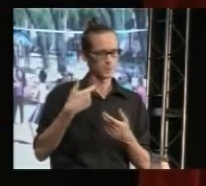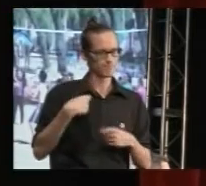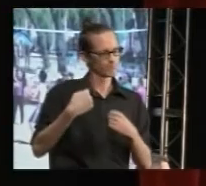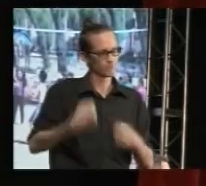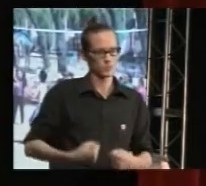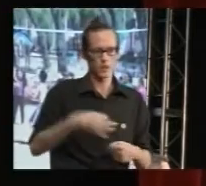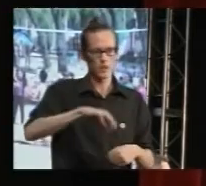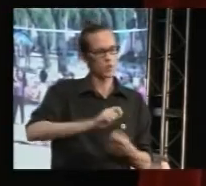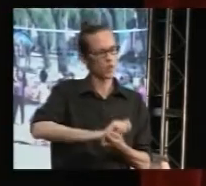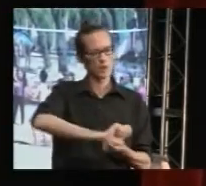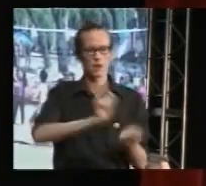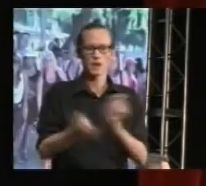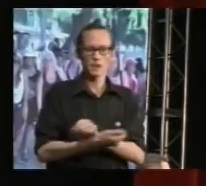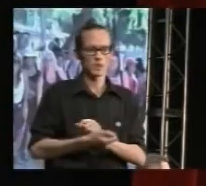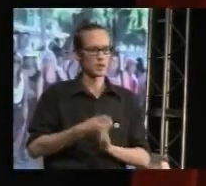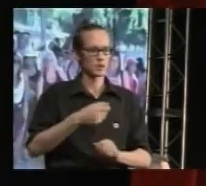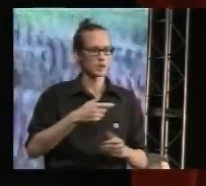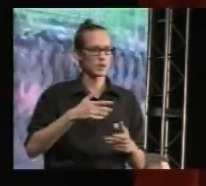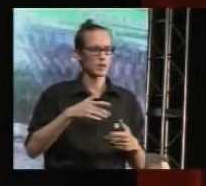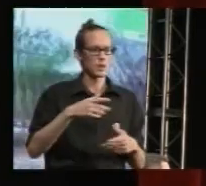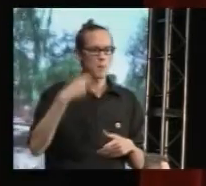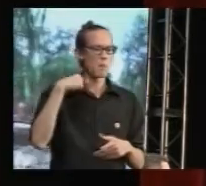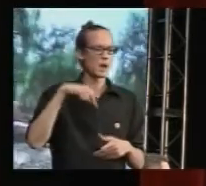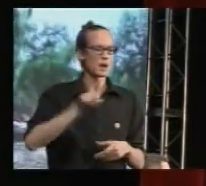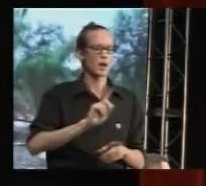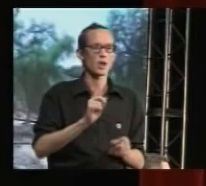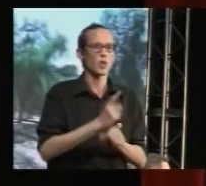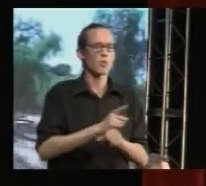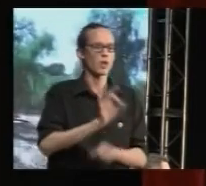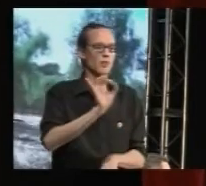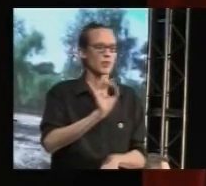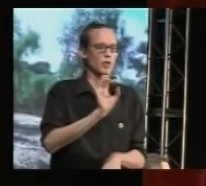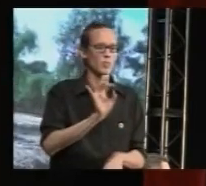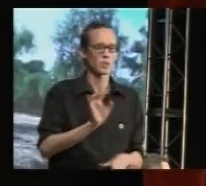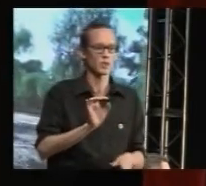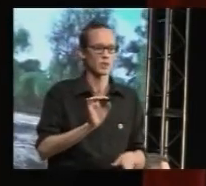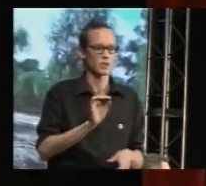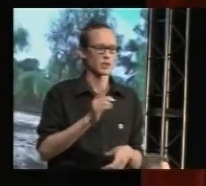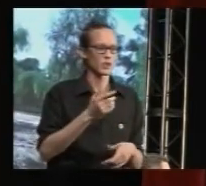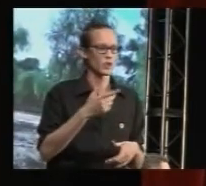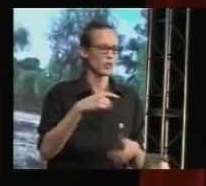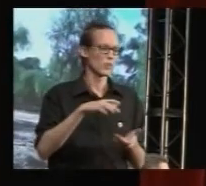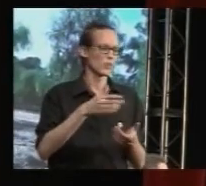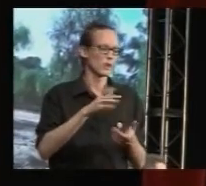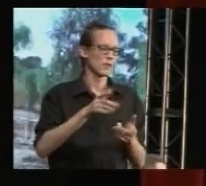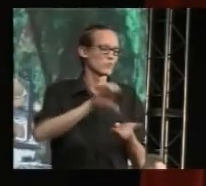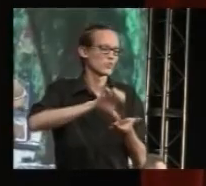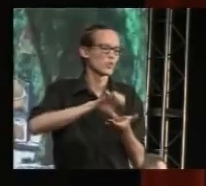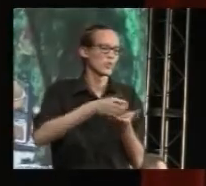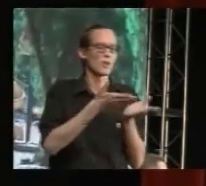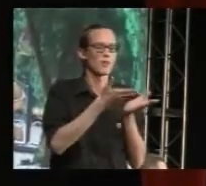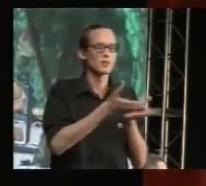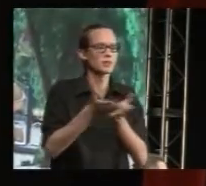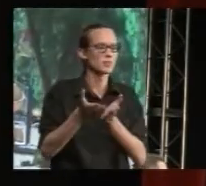la matriz económica de la ciudad. Paraná no puede reducirse a ser una sociedad de servicios